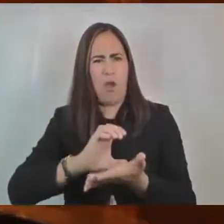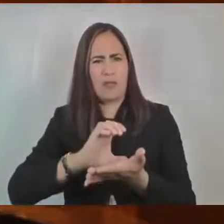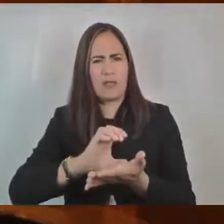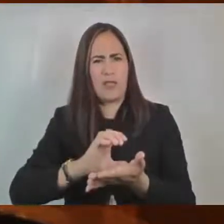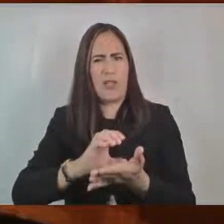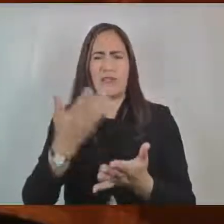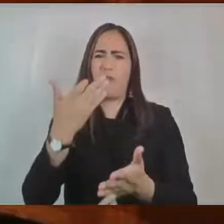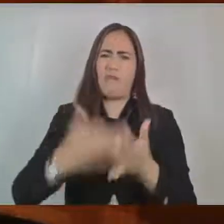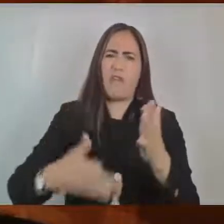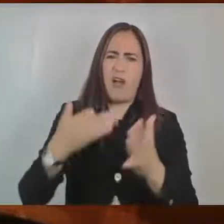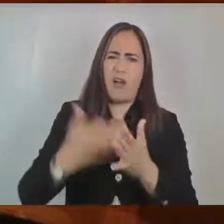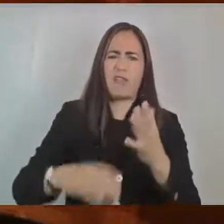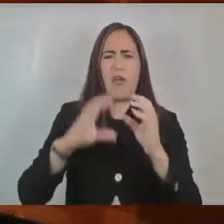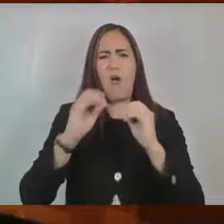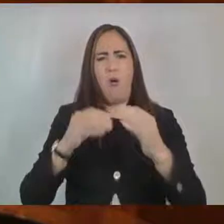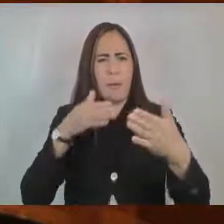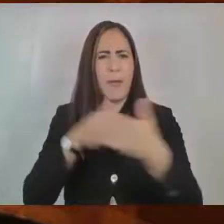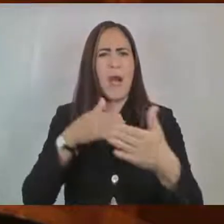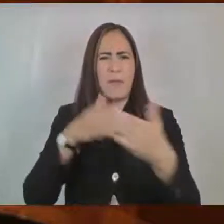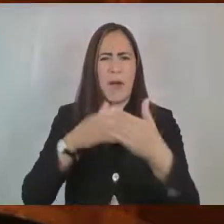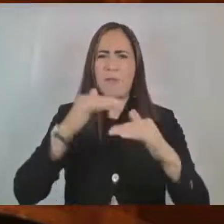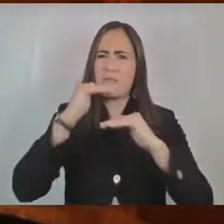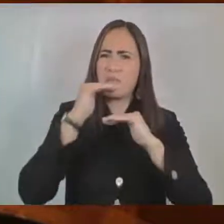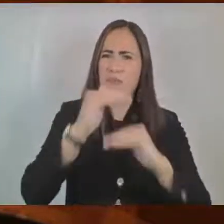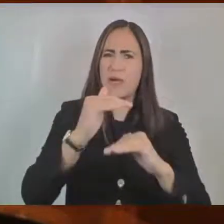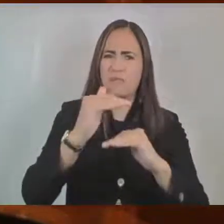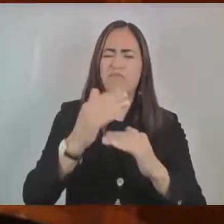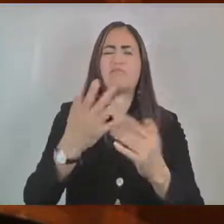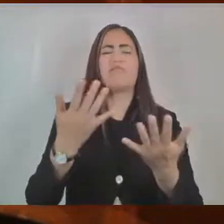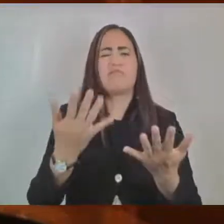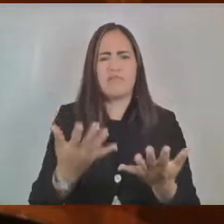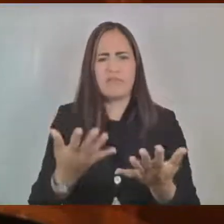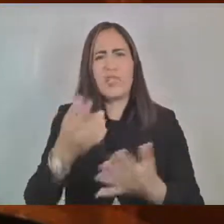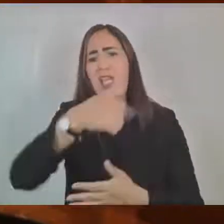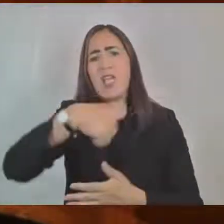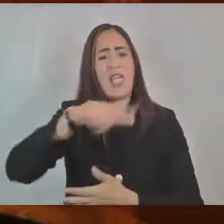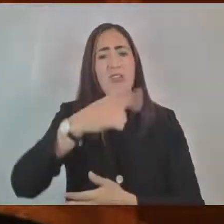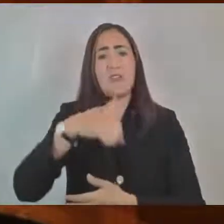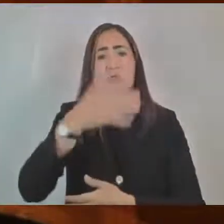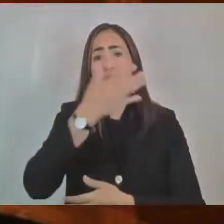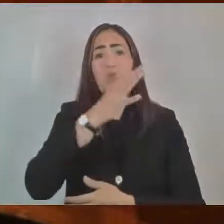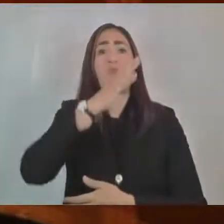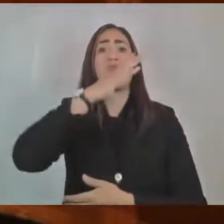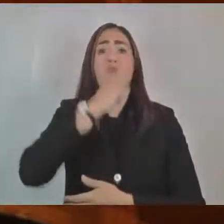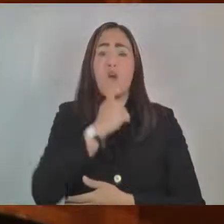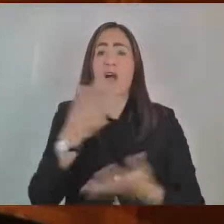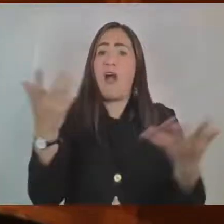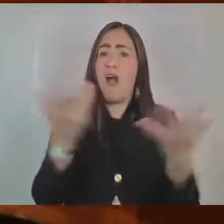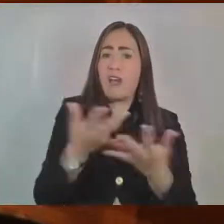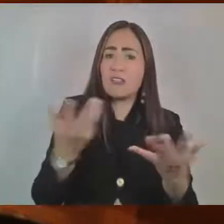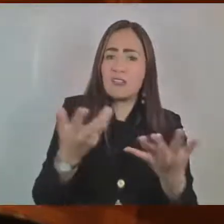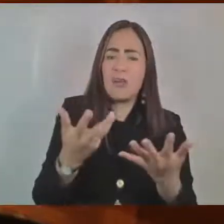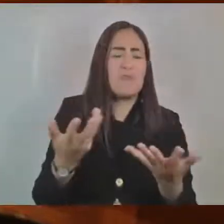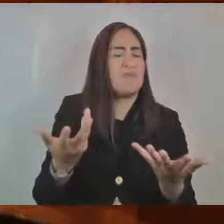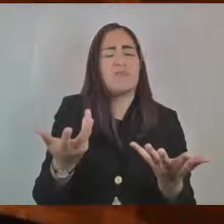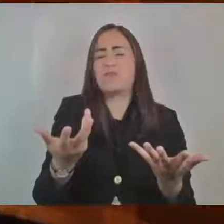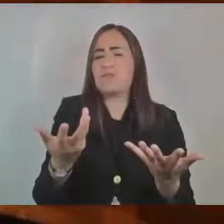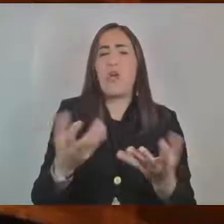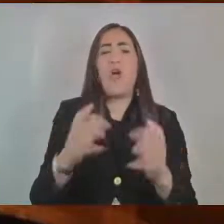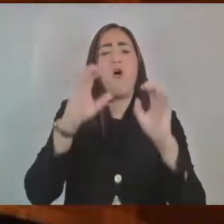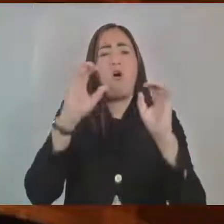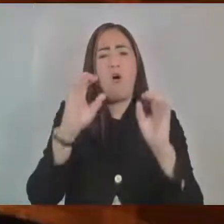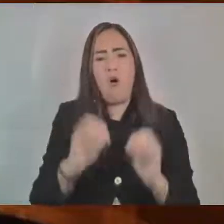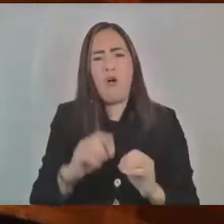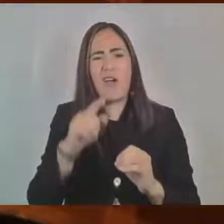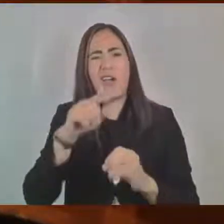déficit y las limitaciones funcionales que se les ha considerado como incapaces de valerse por sí mismas y como